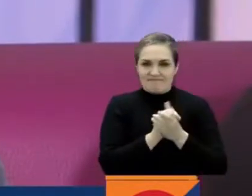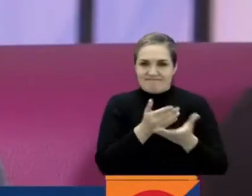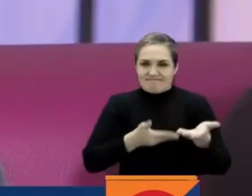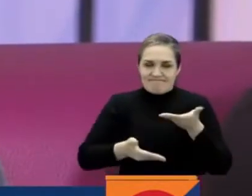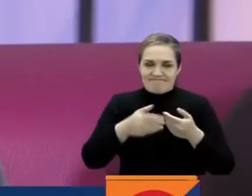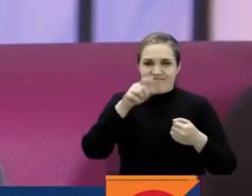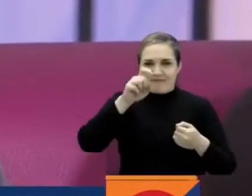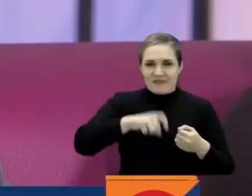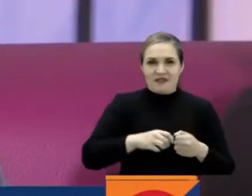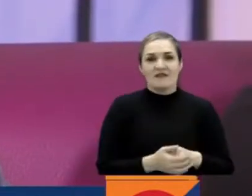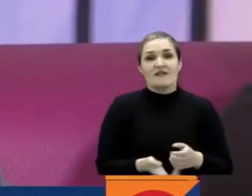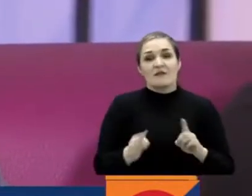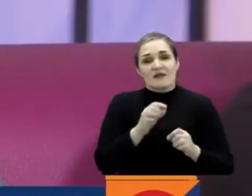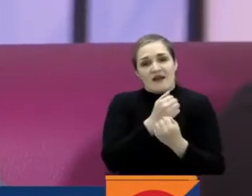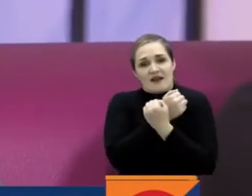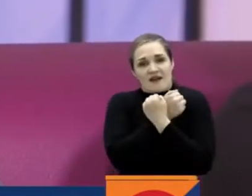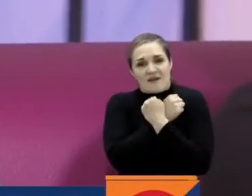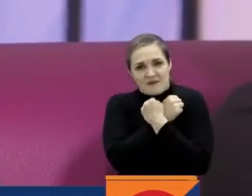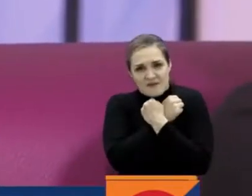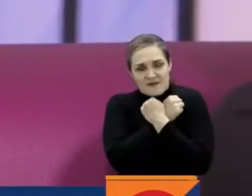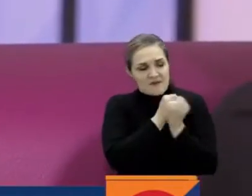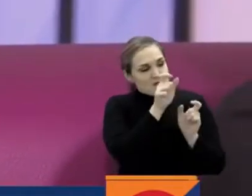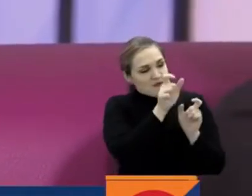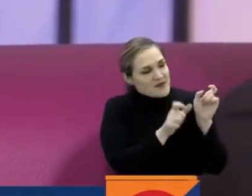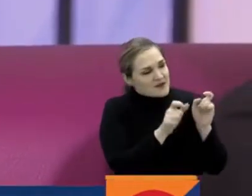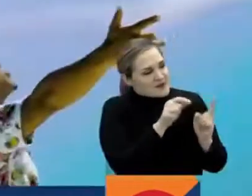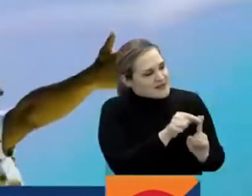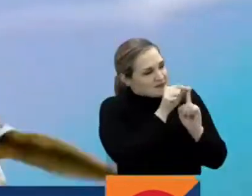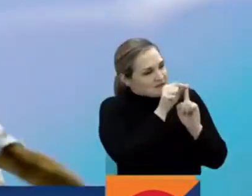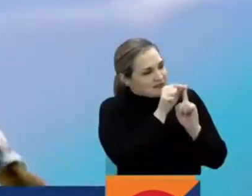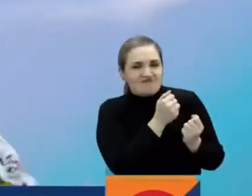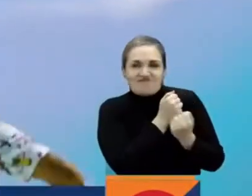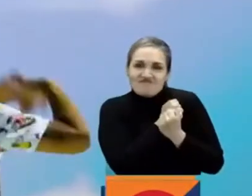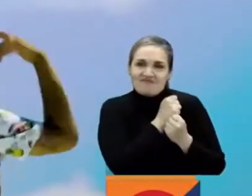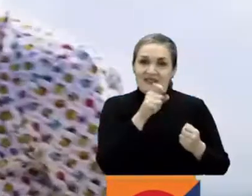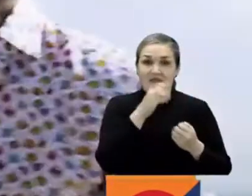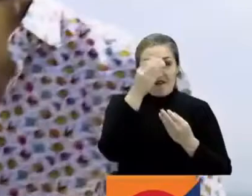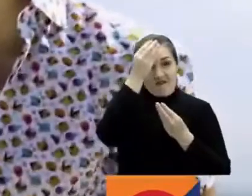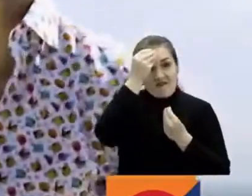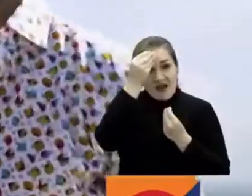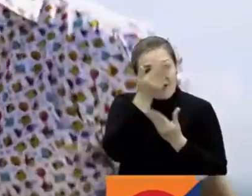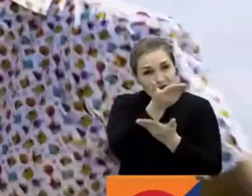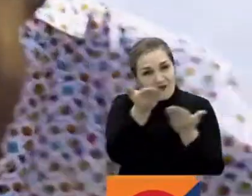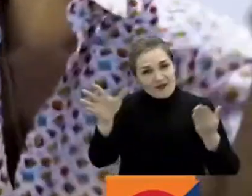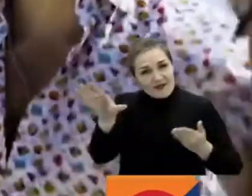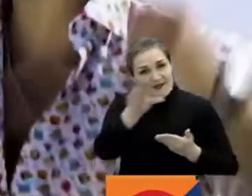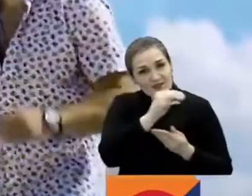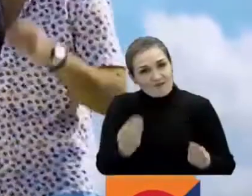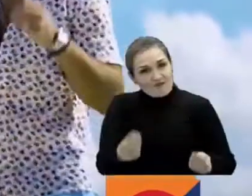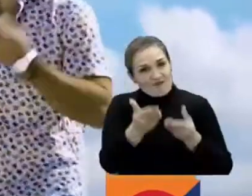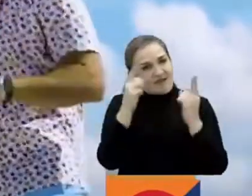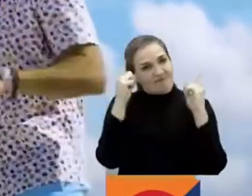Tener ese amor a esa persona especial. Valores que quieren despertar con su música.